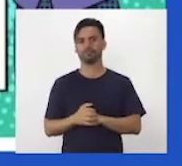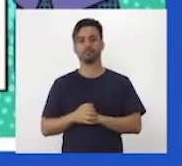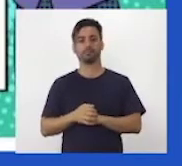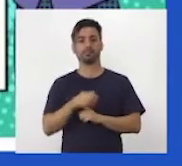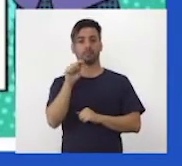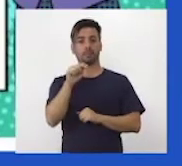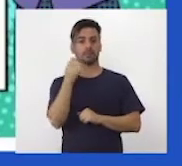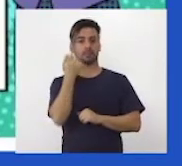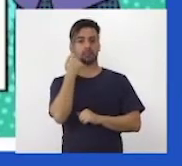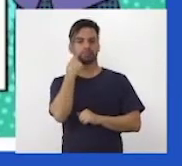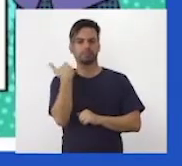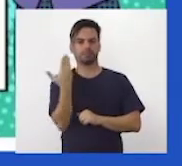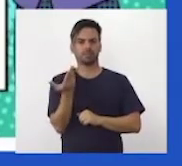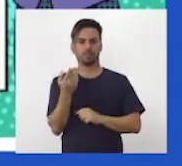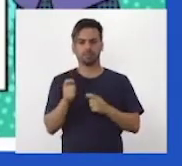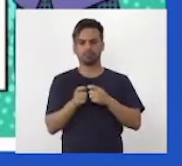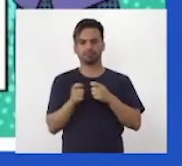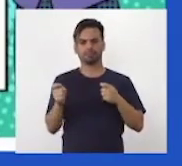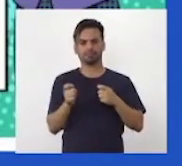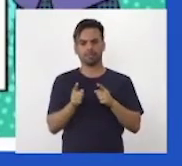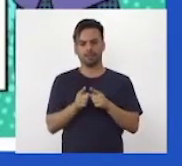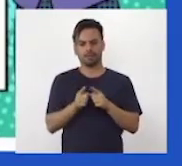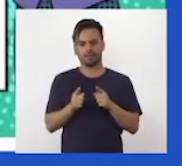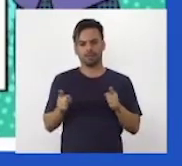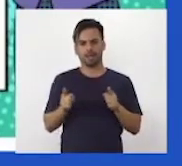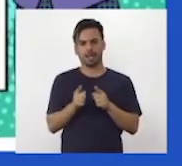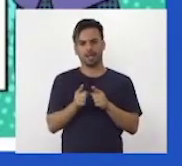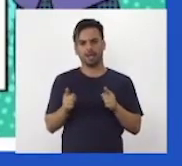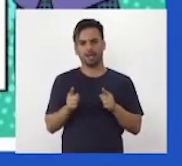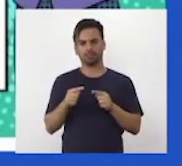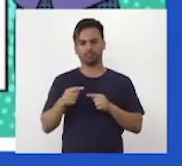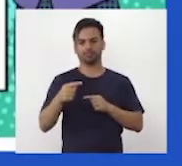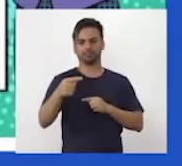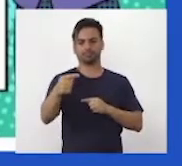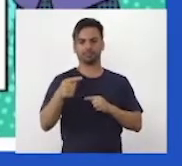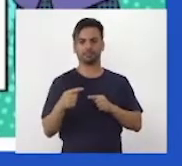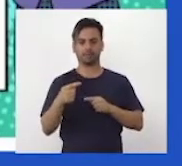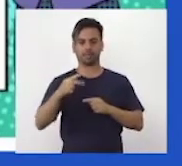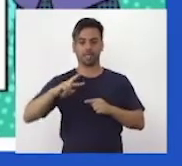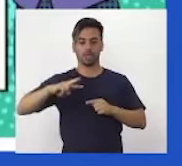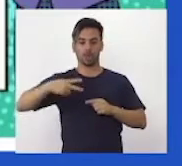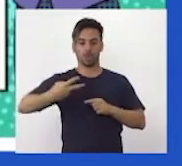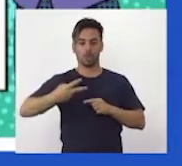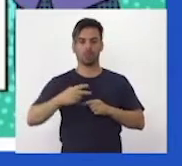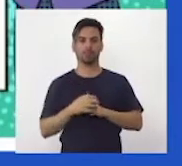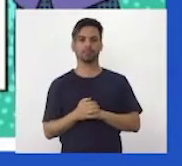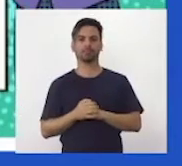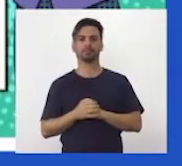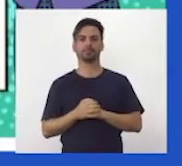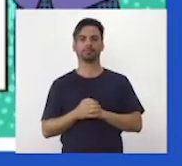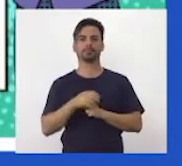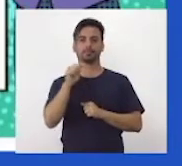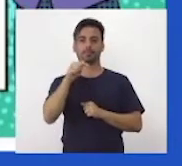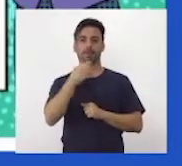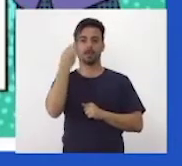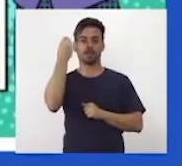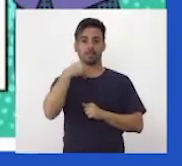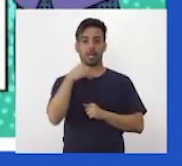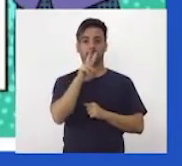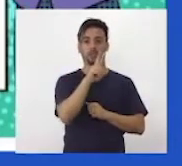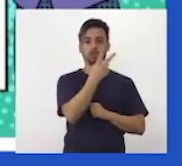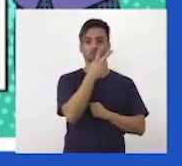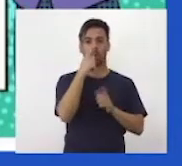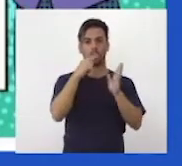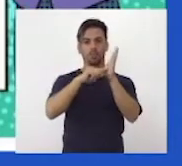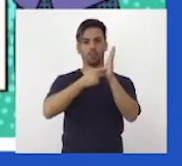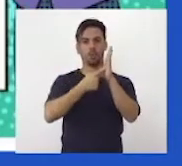Le designamos la variable x. Y la longitud del largo es el doble de x. Ya conoces que